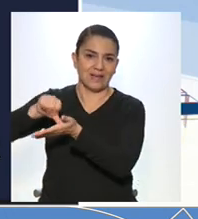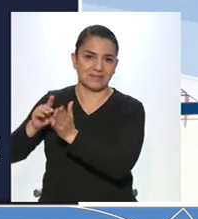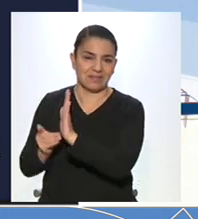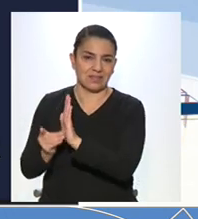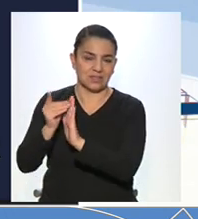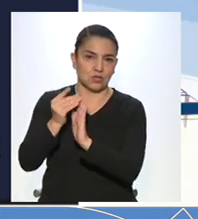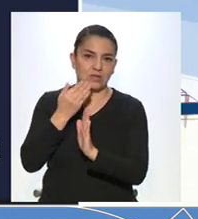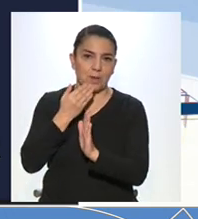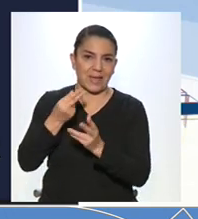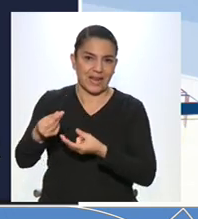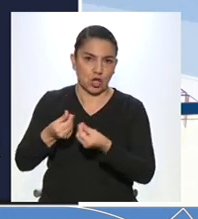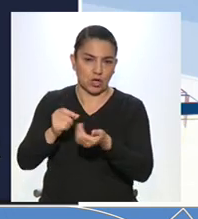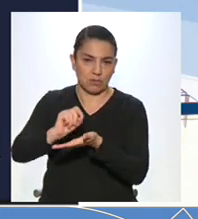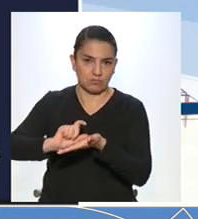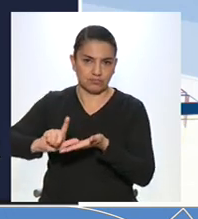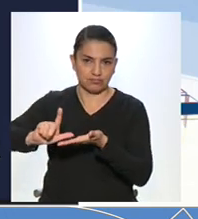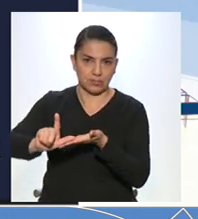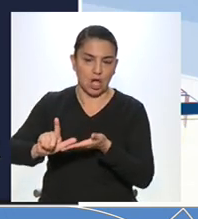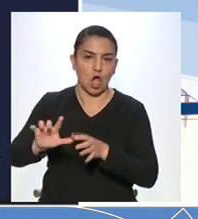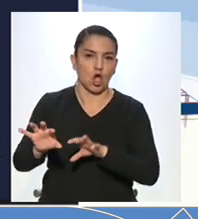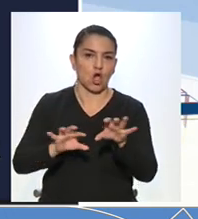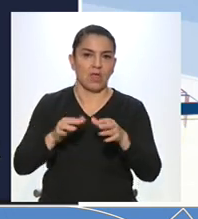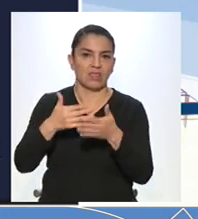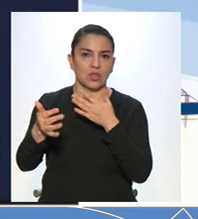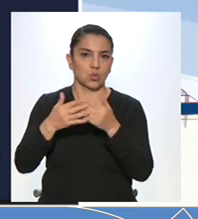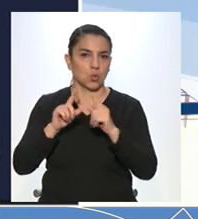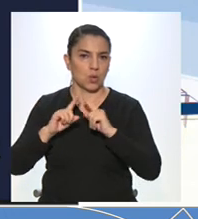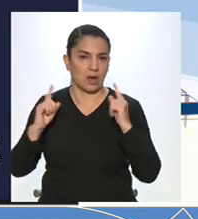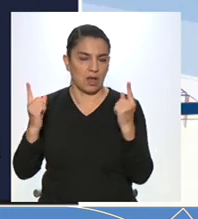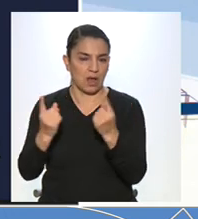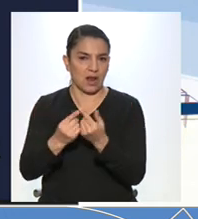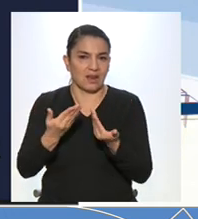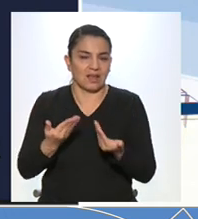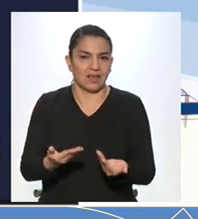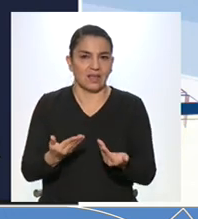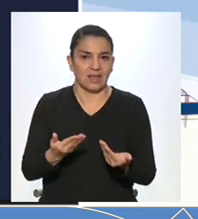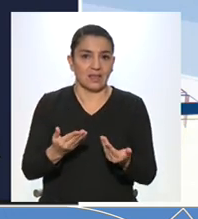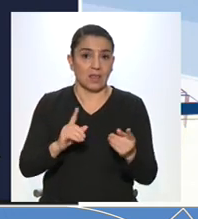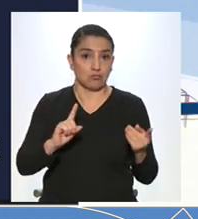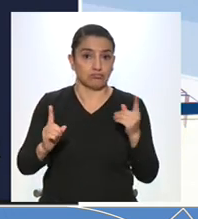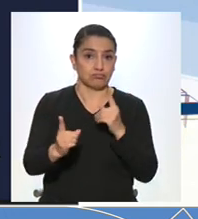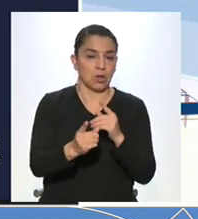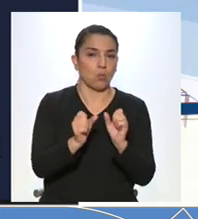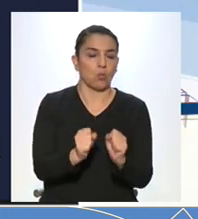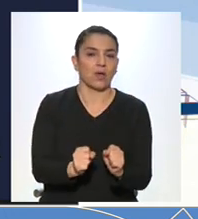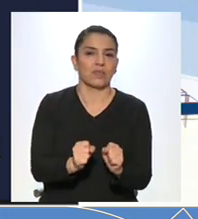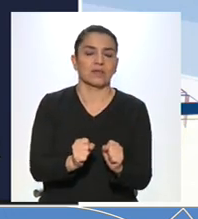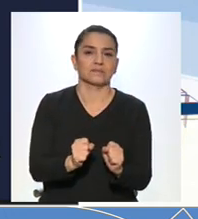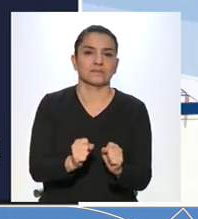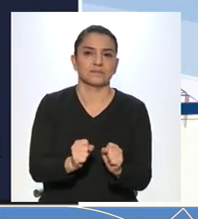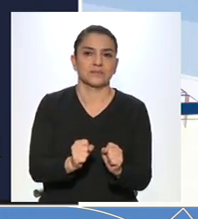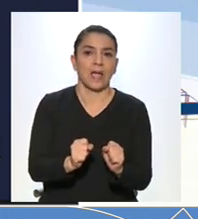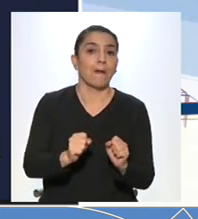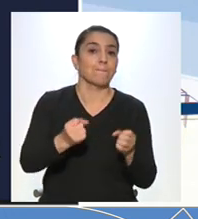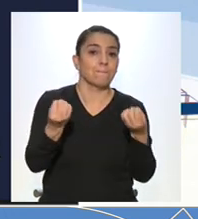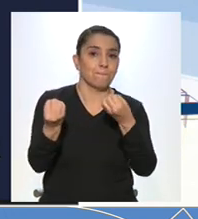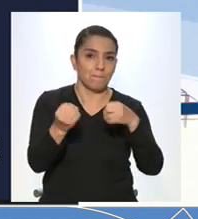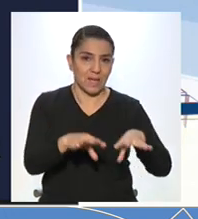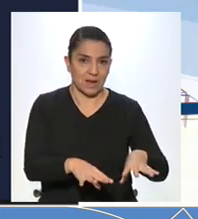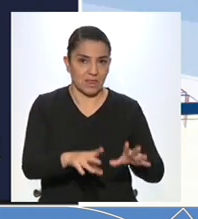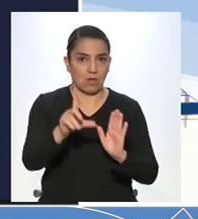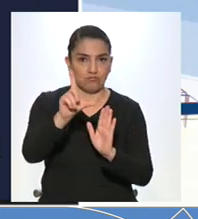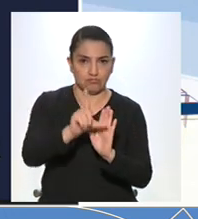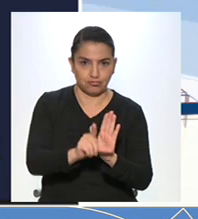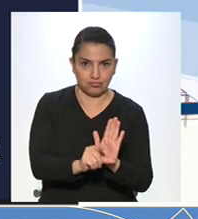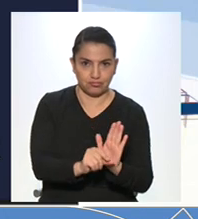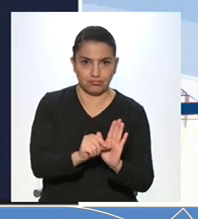economías emergentes y basadas en recursos naturales. Esta debilidad subyacente puede transformarse en pérdidas adicionales de capacidad de crecimiento a largo